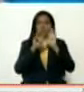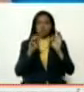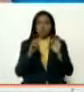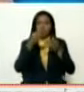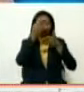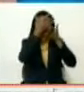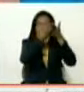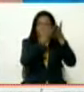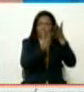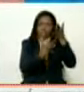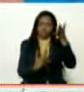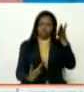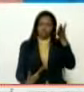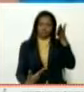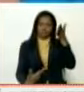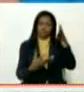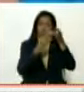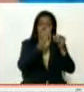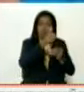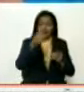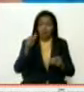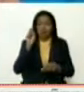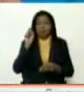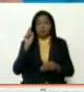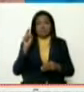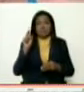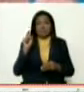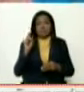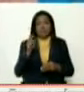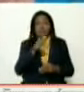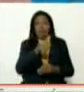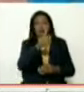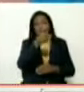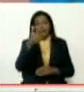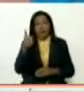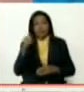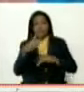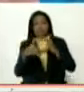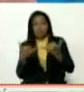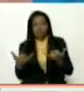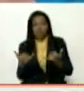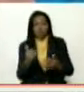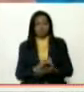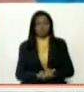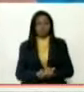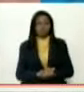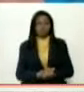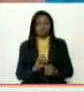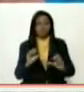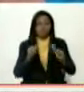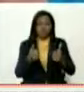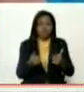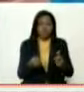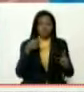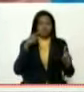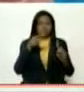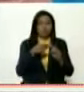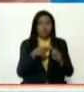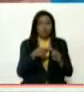despliegue de todas y cada una de las necesidades que pueda tener el casa por casa, que hasta este momento se han levantado por la vía